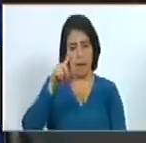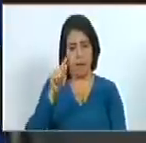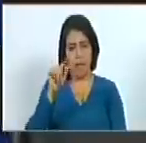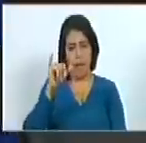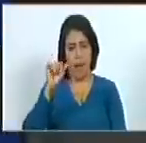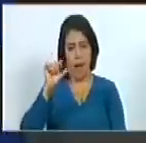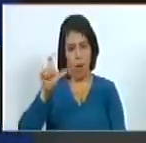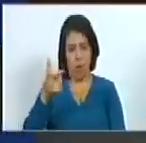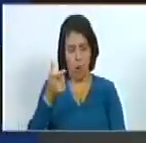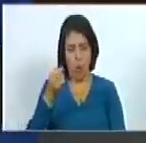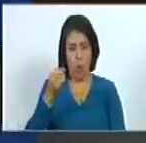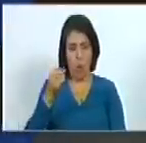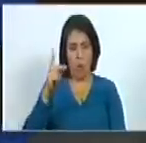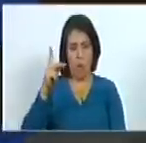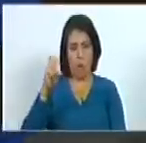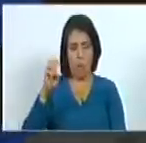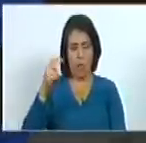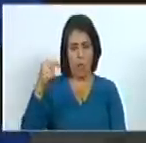Santi,